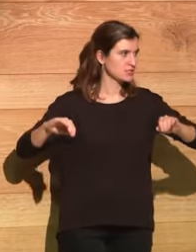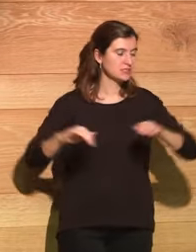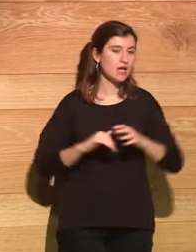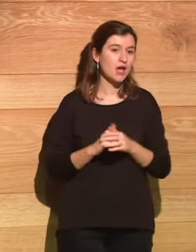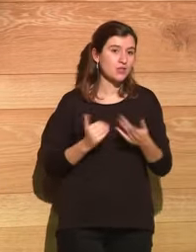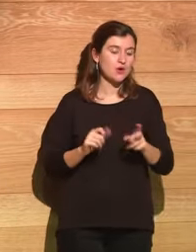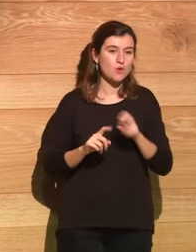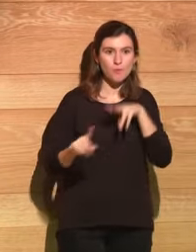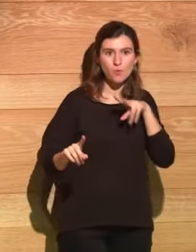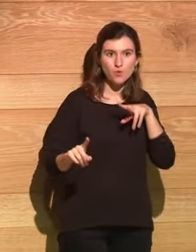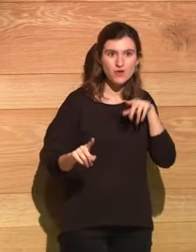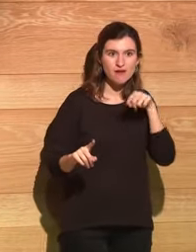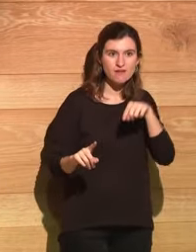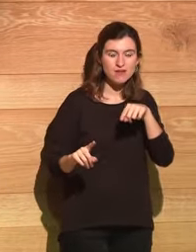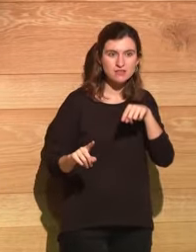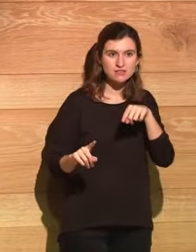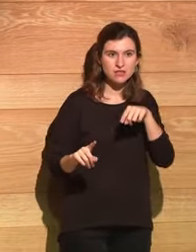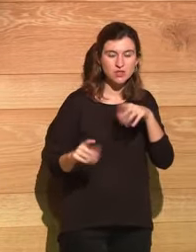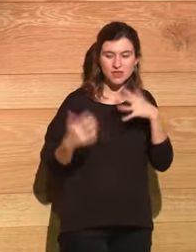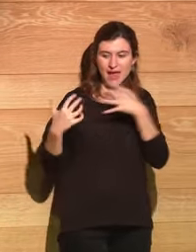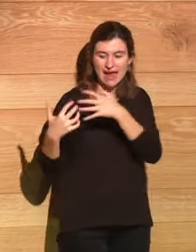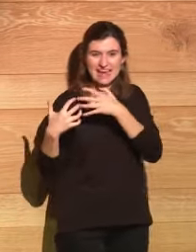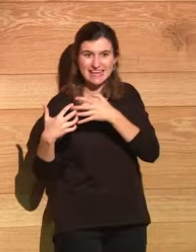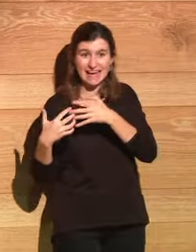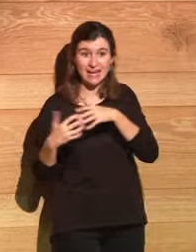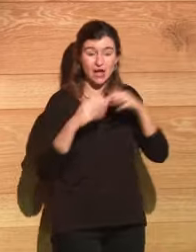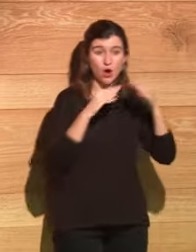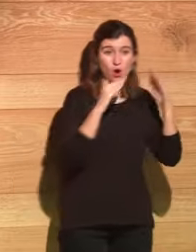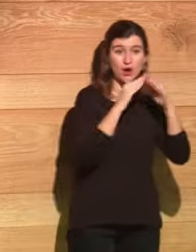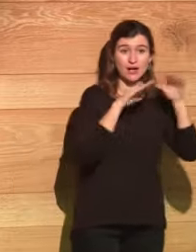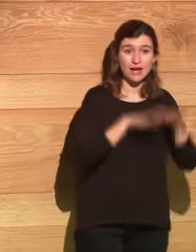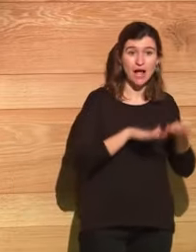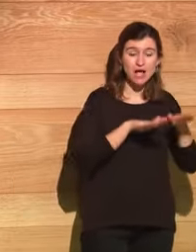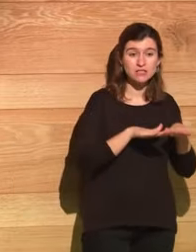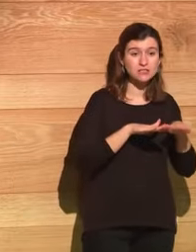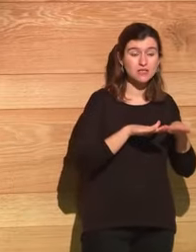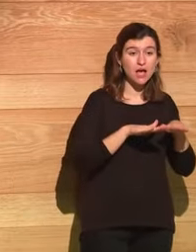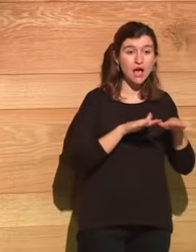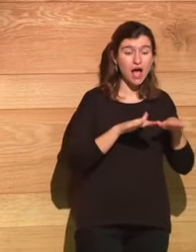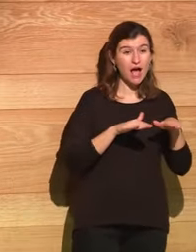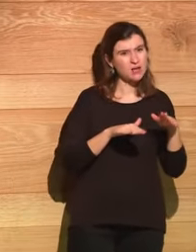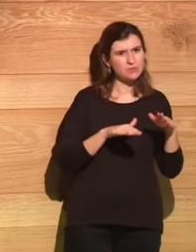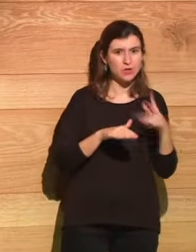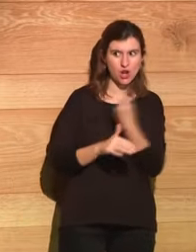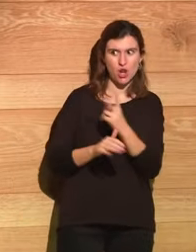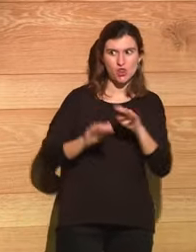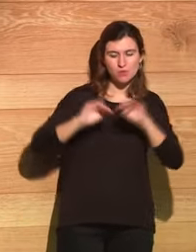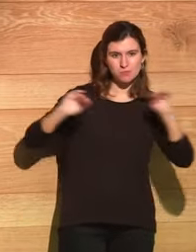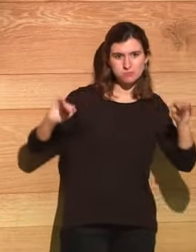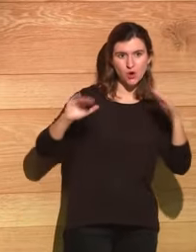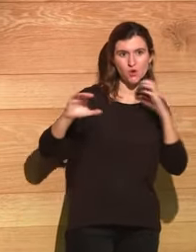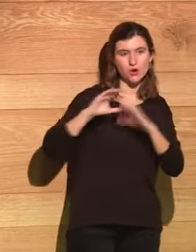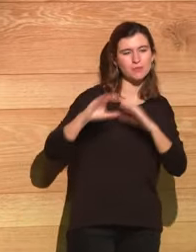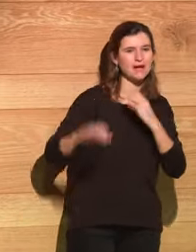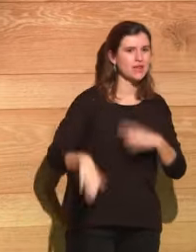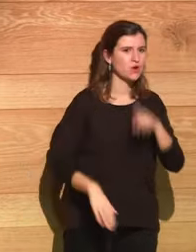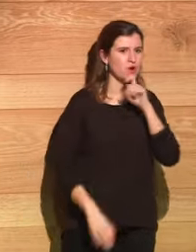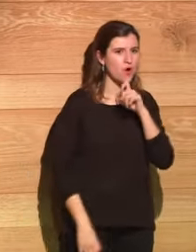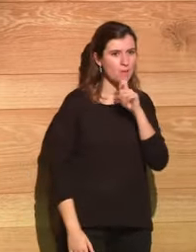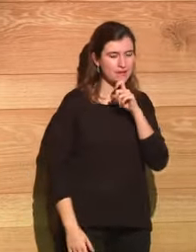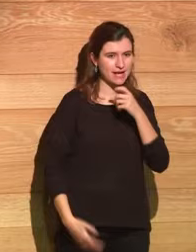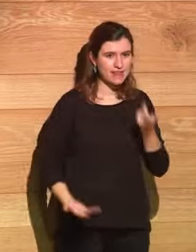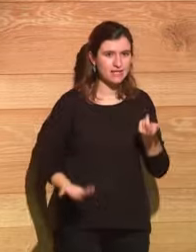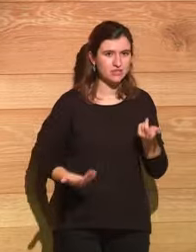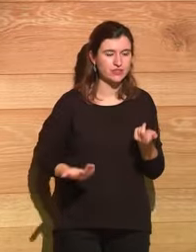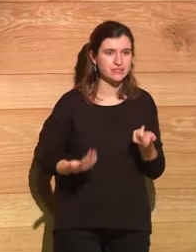ese punto de vista, o sea, que uno vaya a la guerra y el otro se quede en casa, ya hace que esos dos seres tengan una comunicación muy difícil. Que alguien se